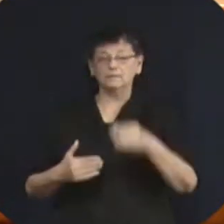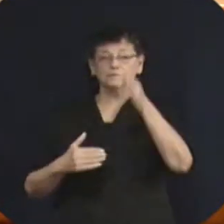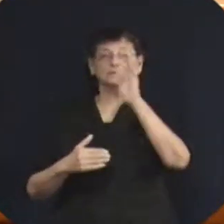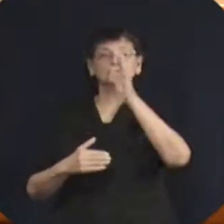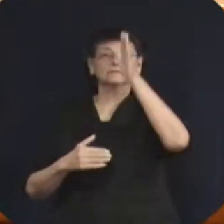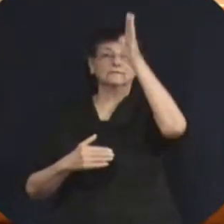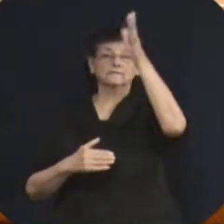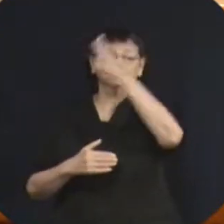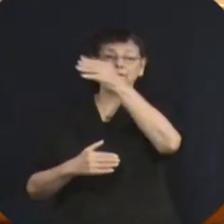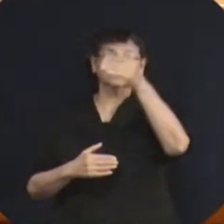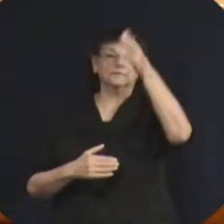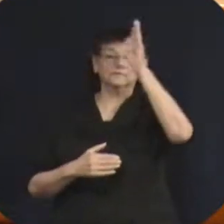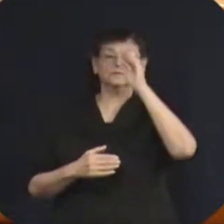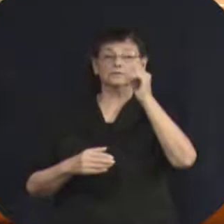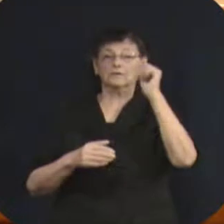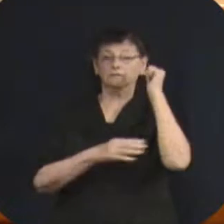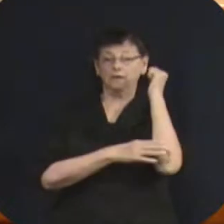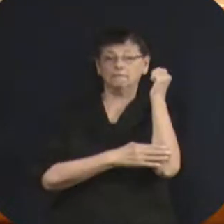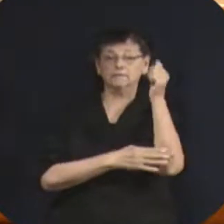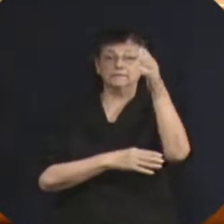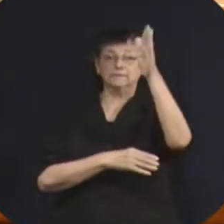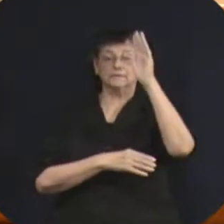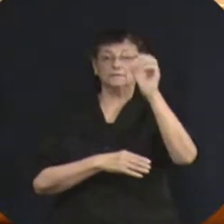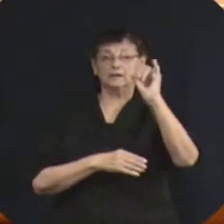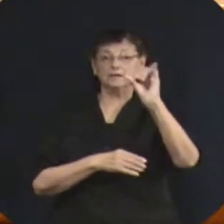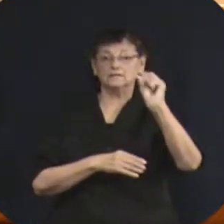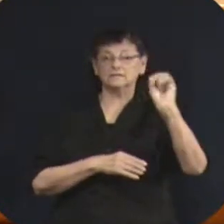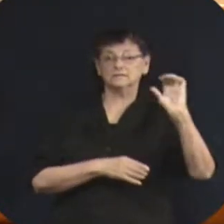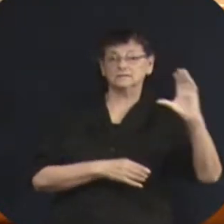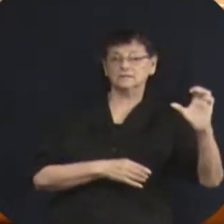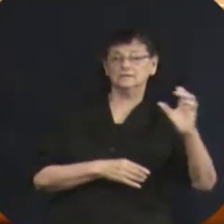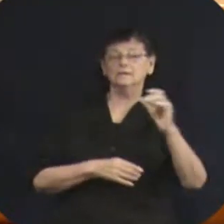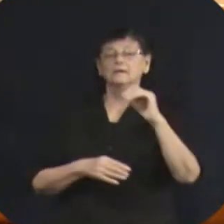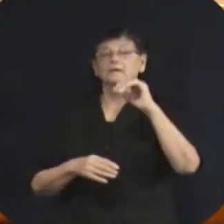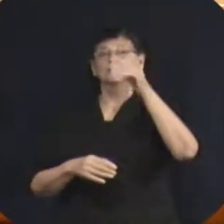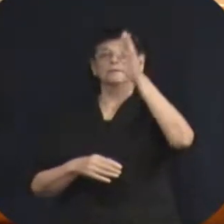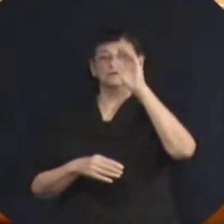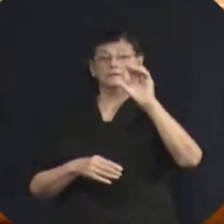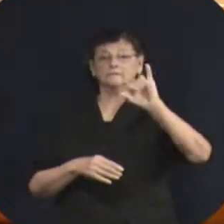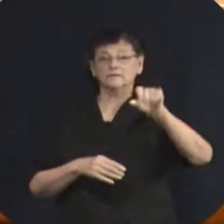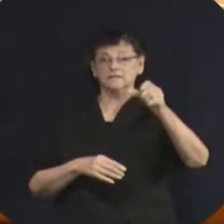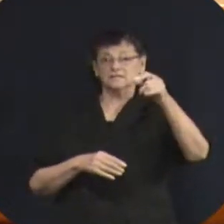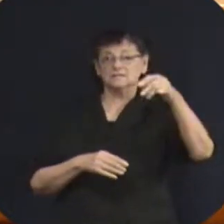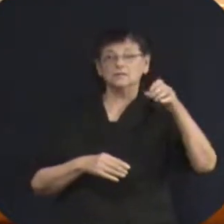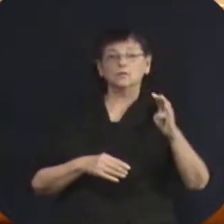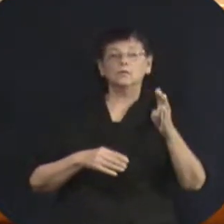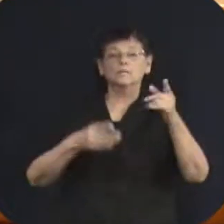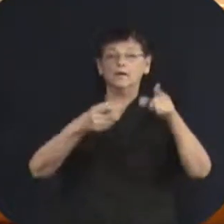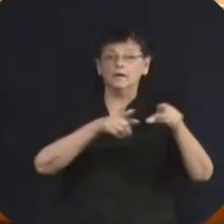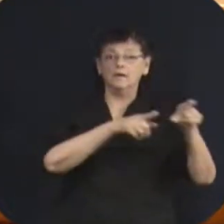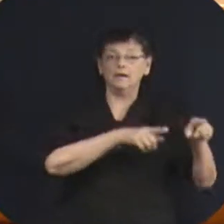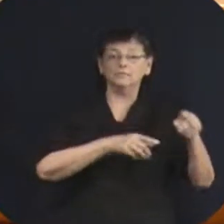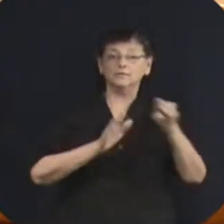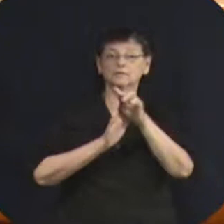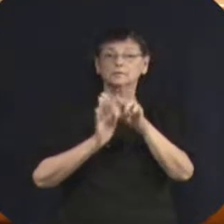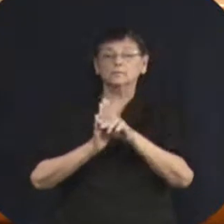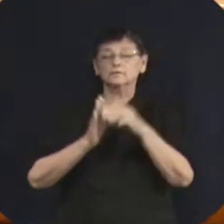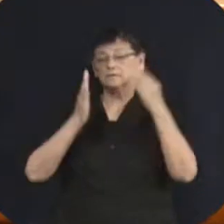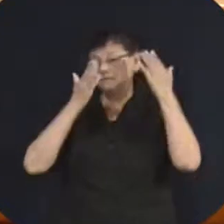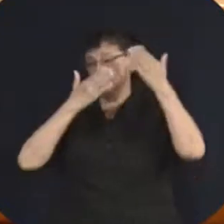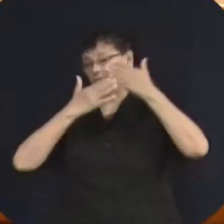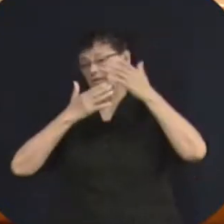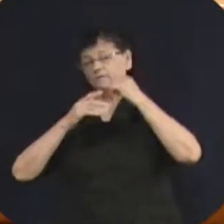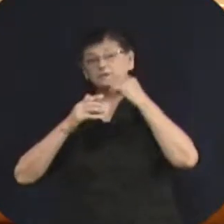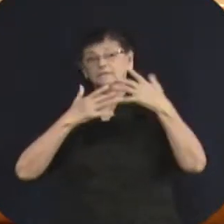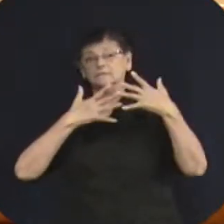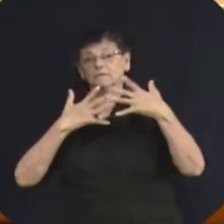tus padres, el Dios de Abraham, el Dios de Isaac y el Dios de Jacob. Entonces Moisés se tapó la cara